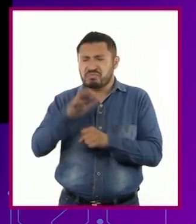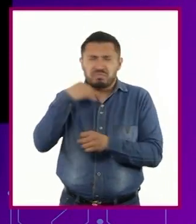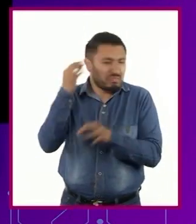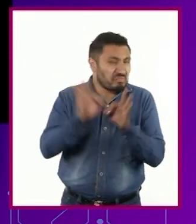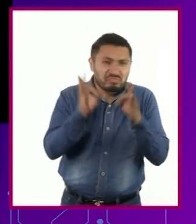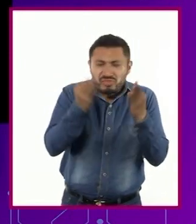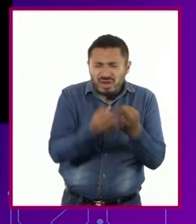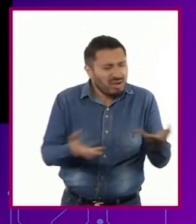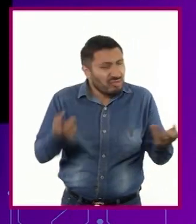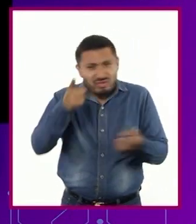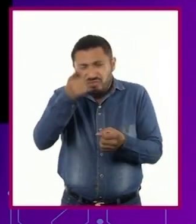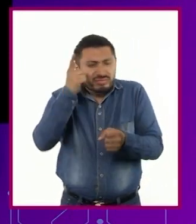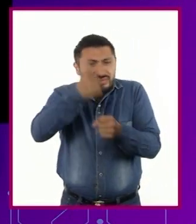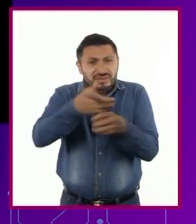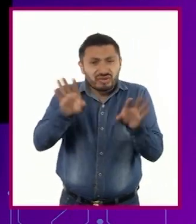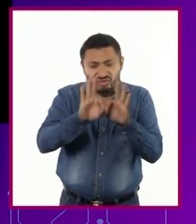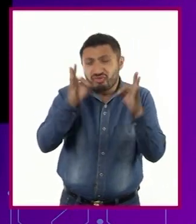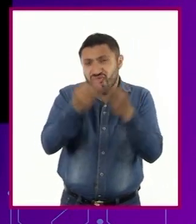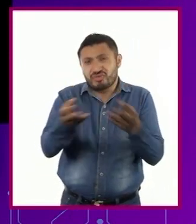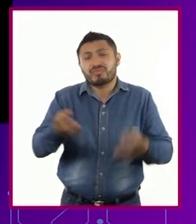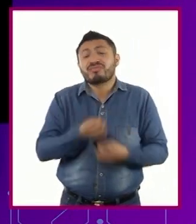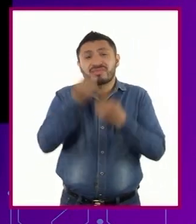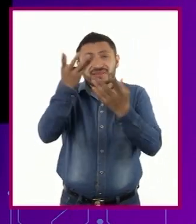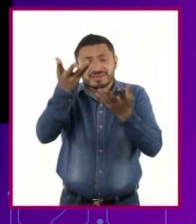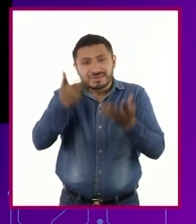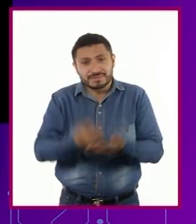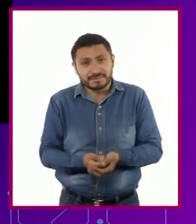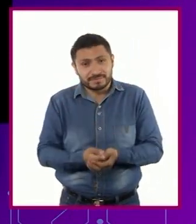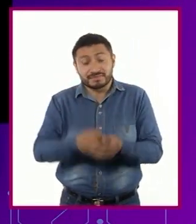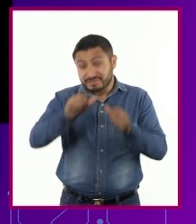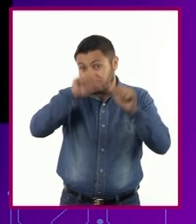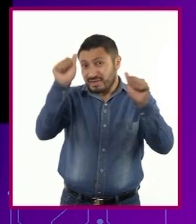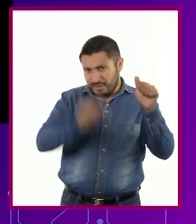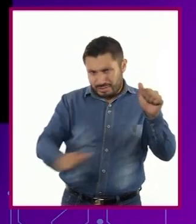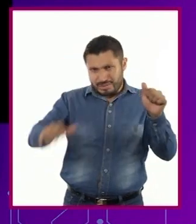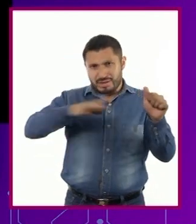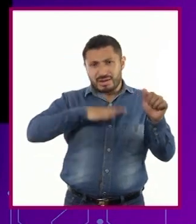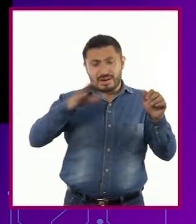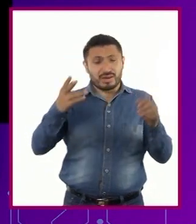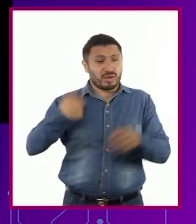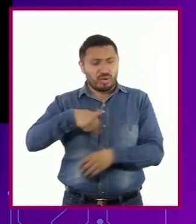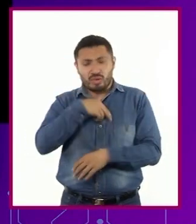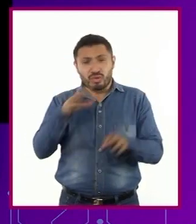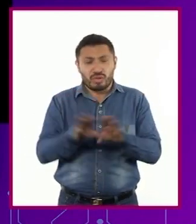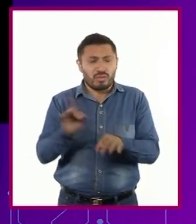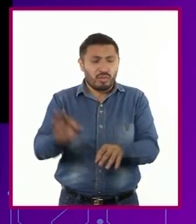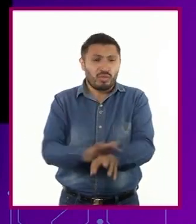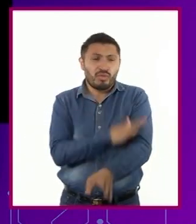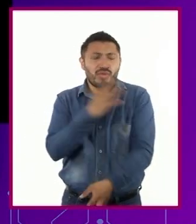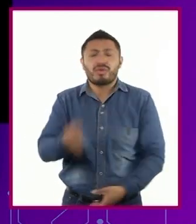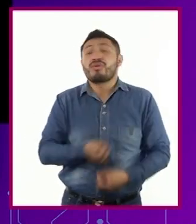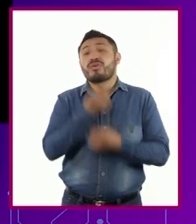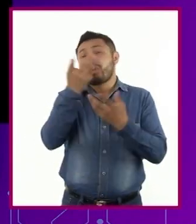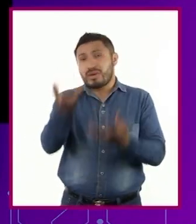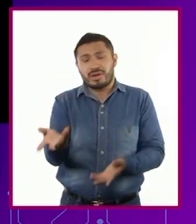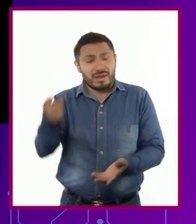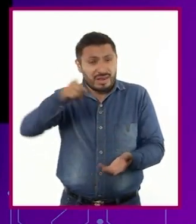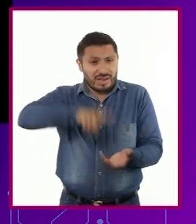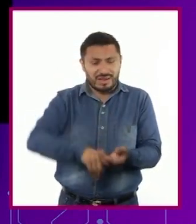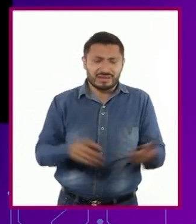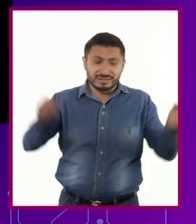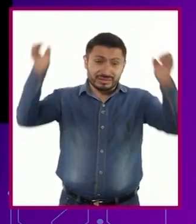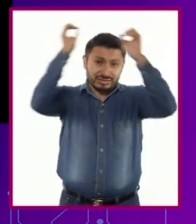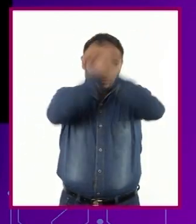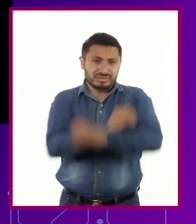cosa que tú encuentres como forma de expresión. El arte es nuestra desnudez emocional, donde habitan nuestros más